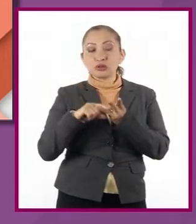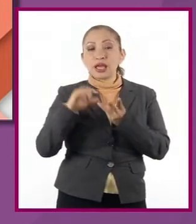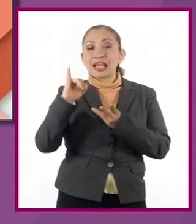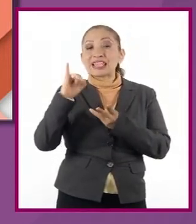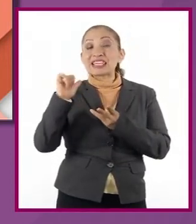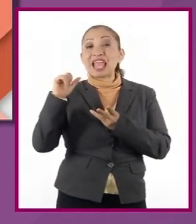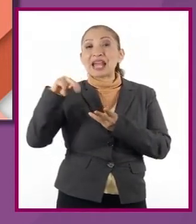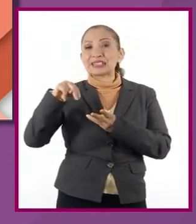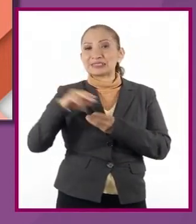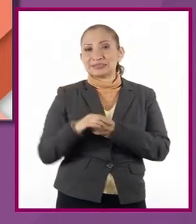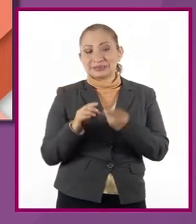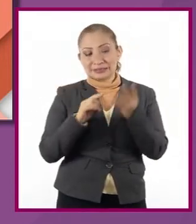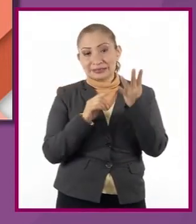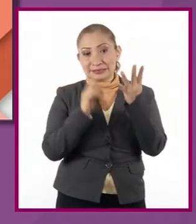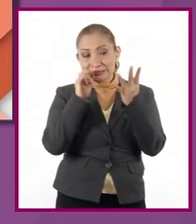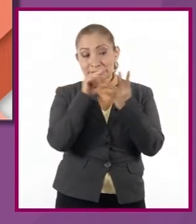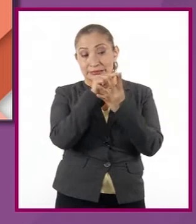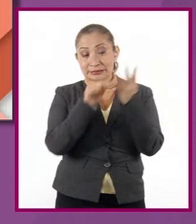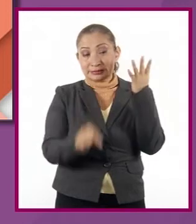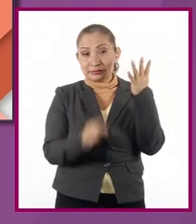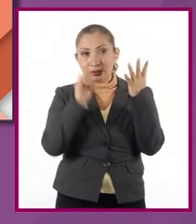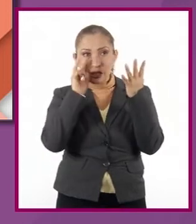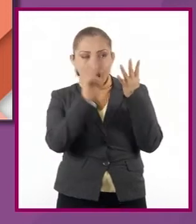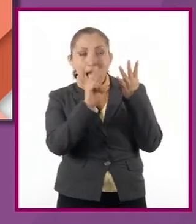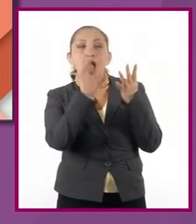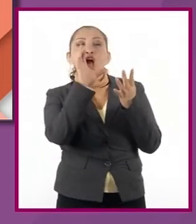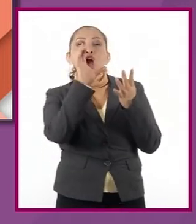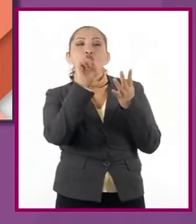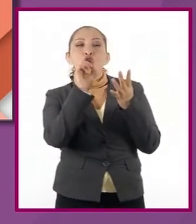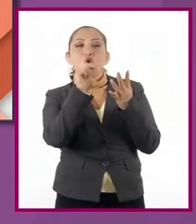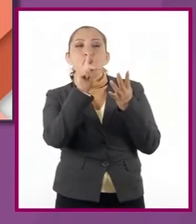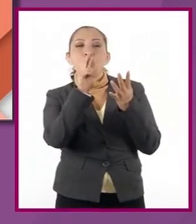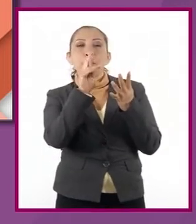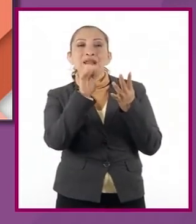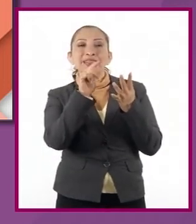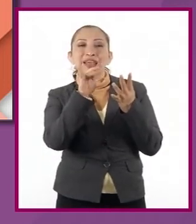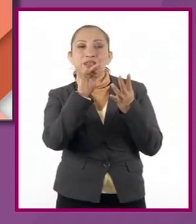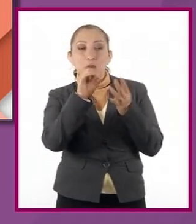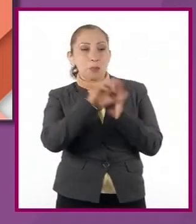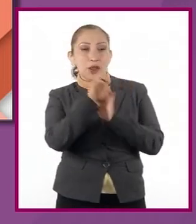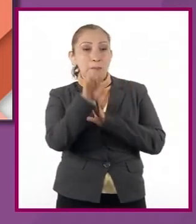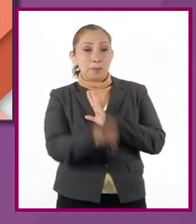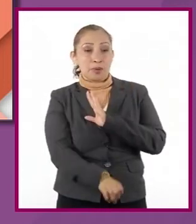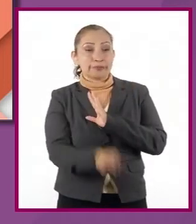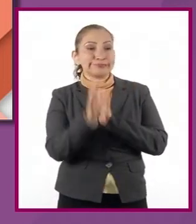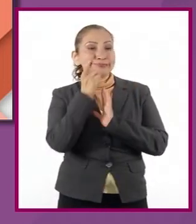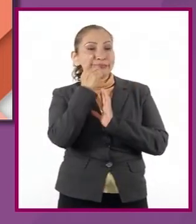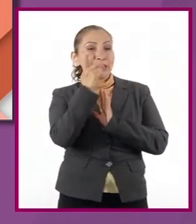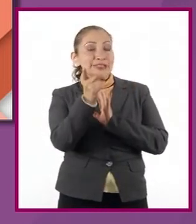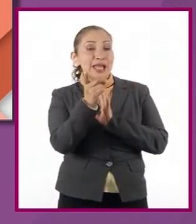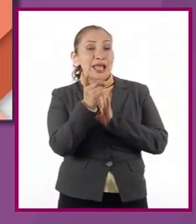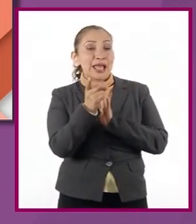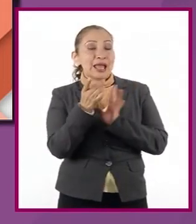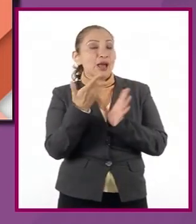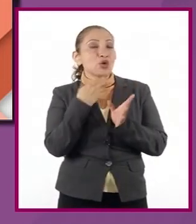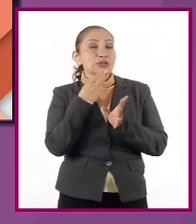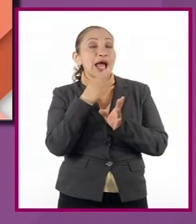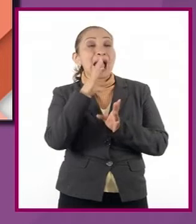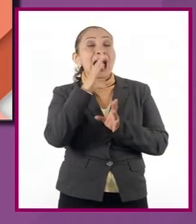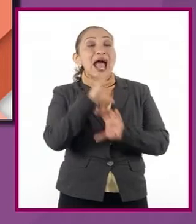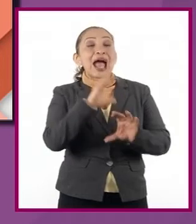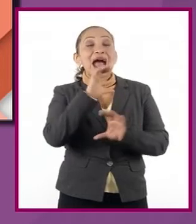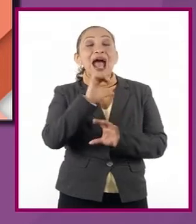o ian, estamos frente al copretérito. Por ejemplo, si en vez del infinitivo